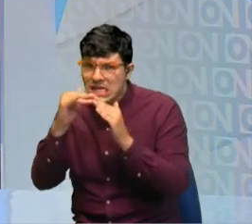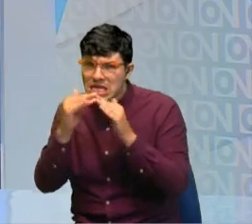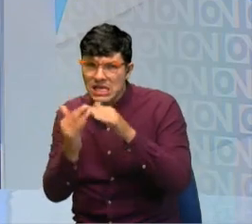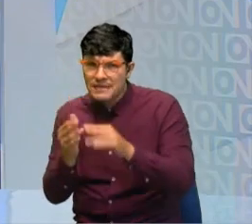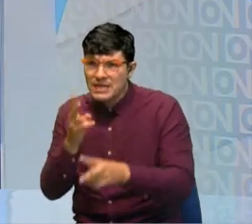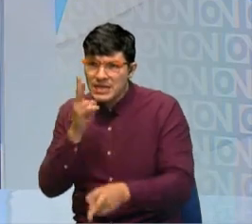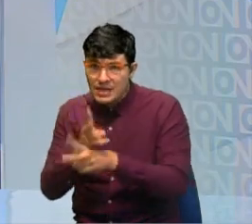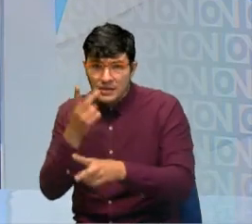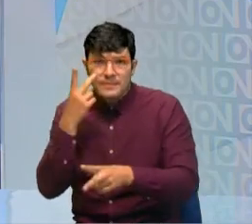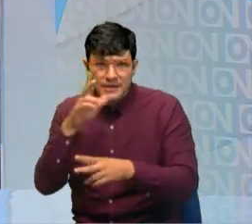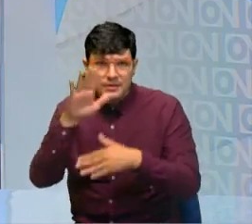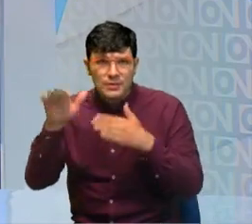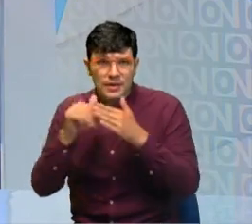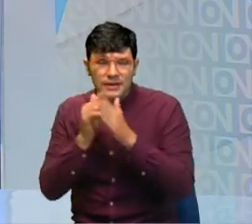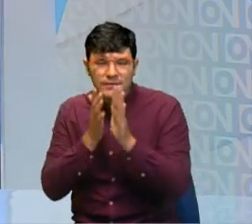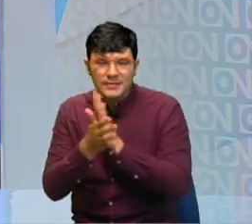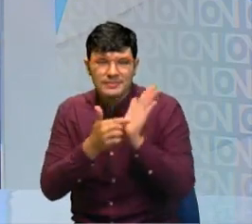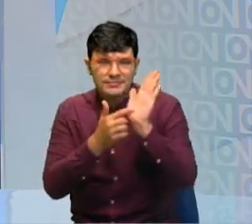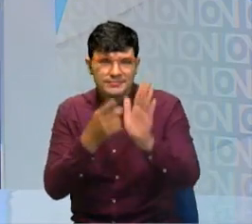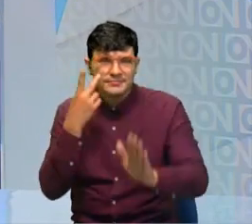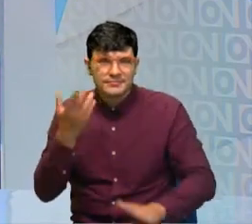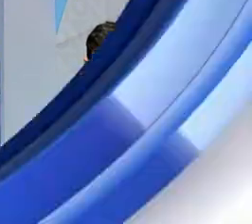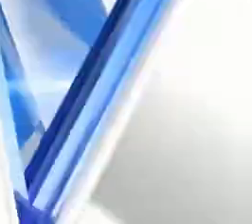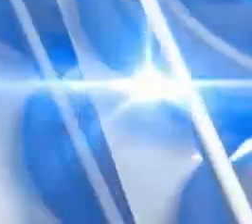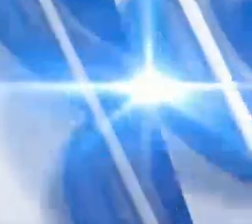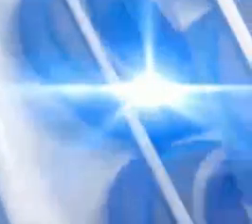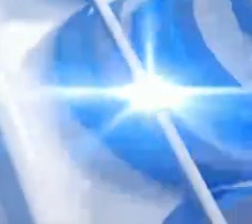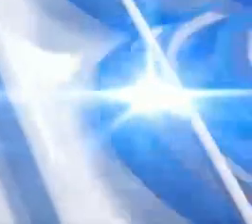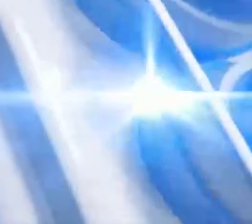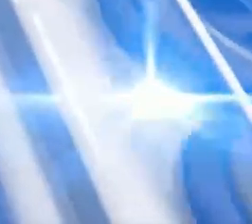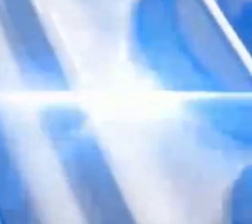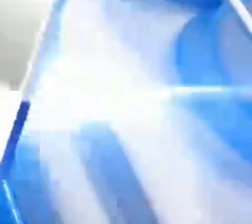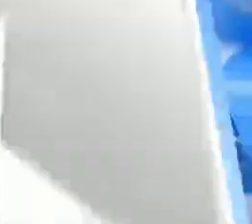de este pan y pallarés se encuentra precisamente en el lugar adelante esteban